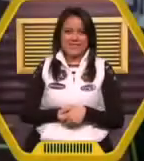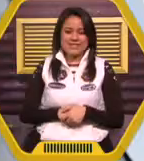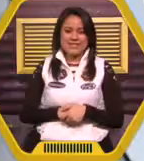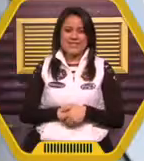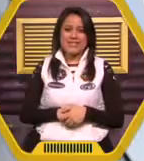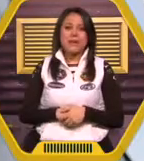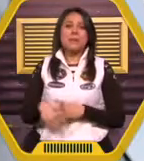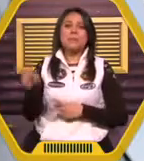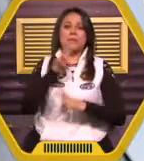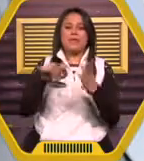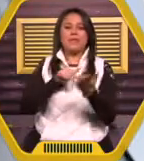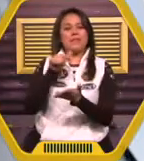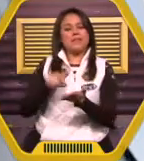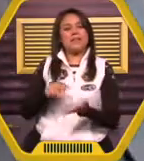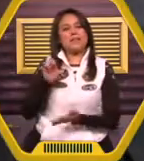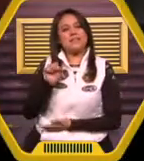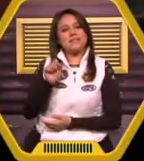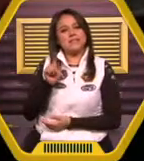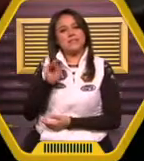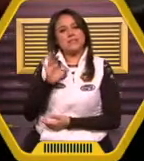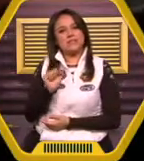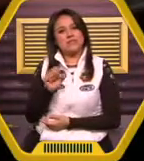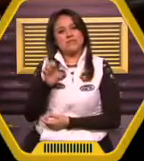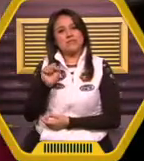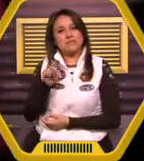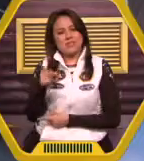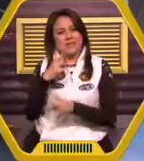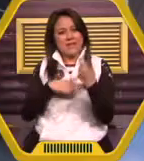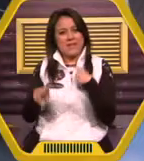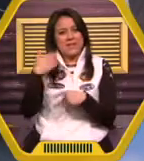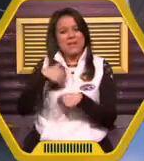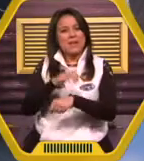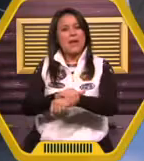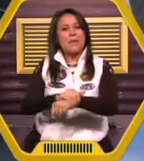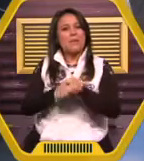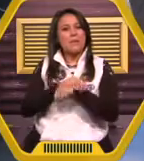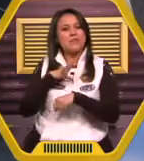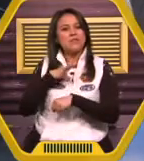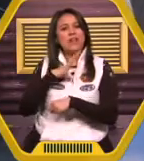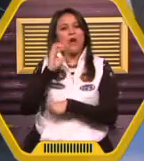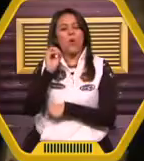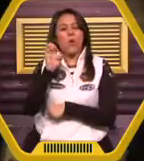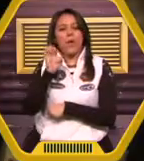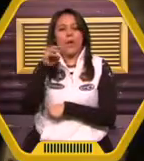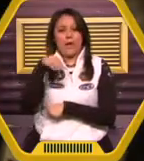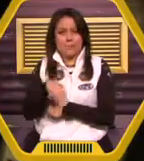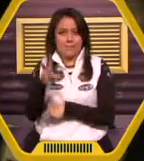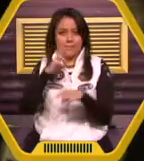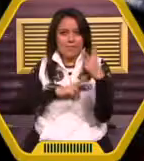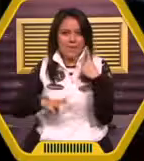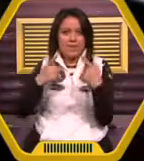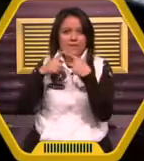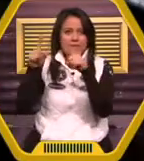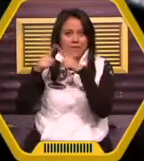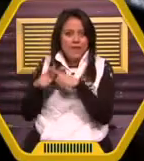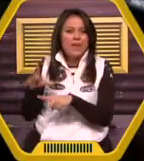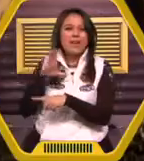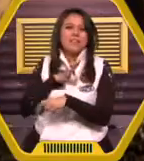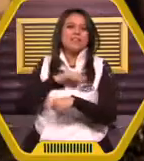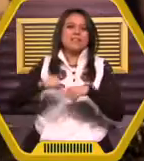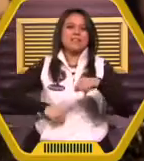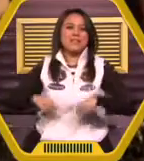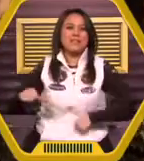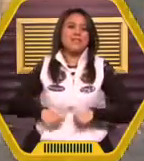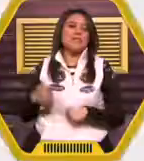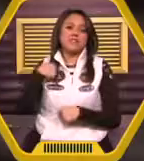en la estación espacial tvazteca villa juguetón y visita a nuestros amigos de la organización editorial mexicana que tienen una dinámica que seguro te